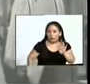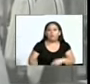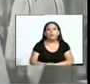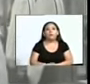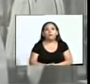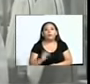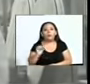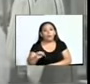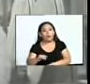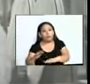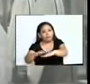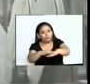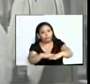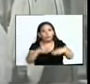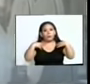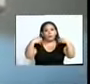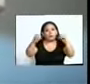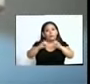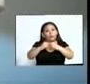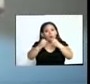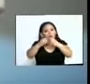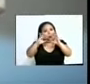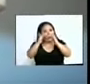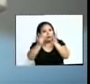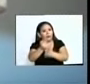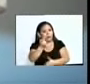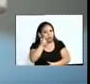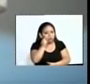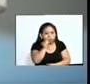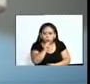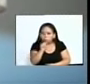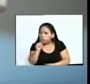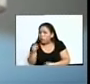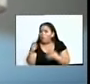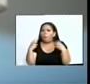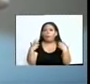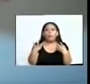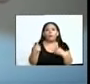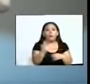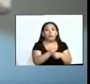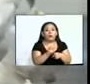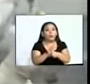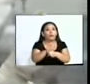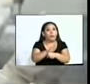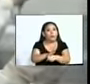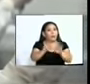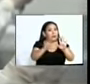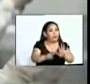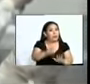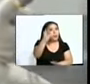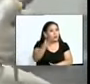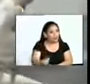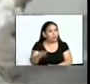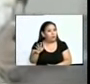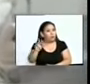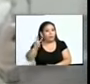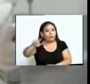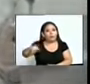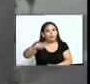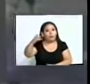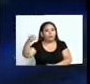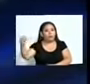de la OMS se produce al tiempo que reconoció un aumento récord de nuevos casos de COVID en 7 días, de casi 2 millones de